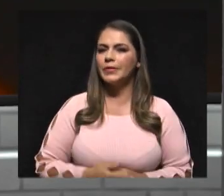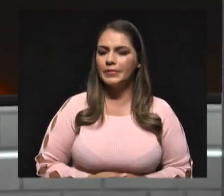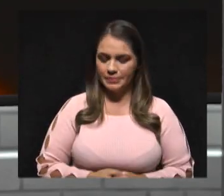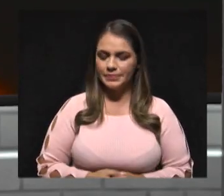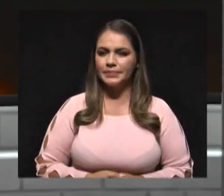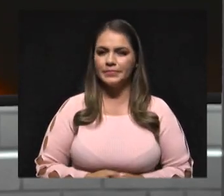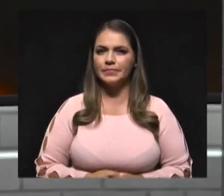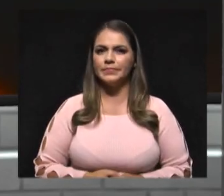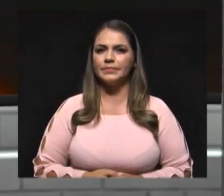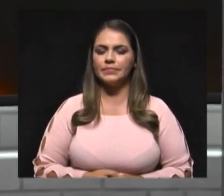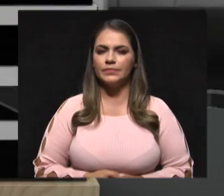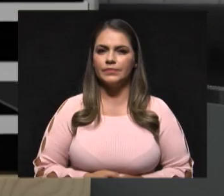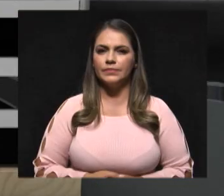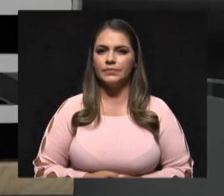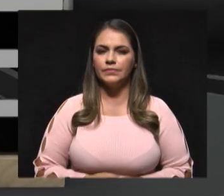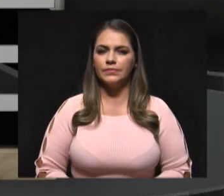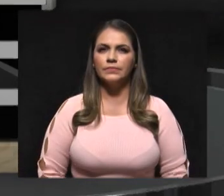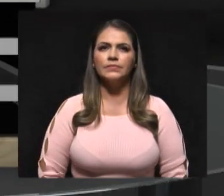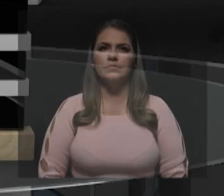región de unidades por todas